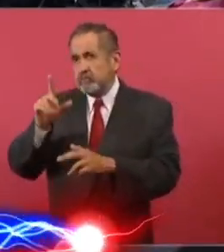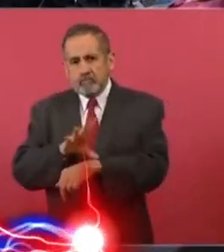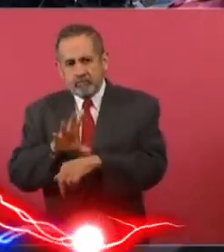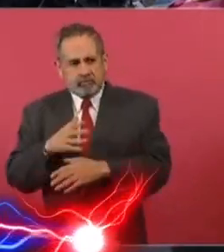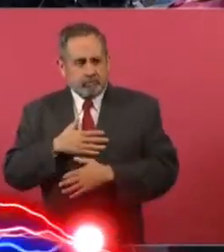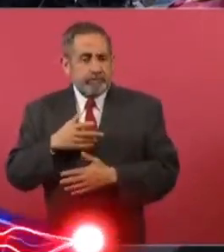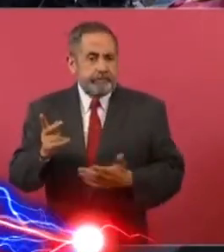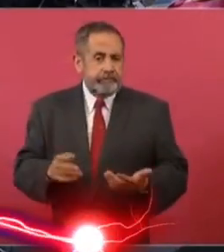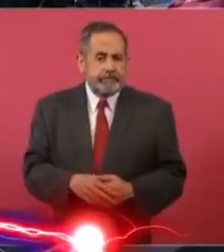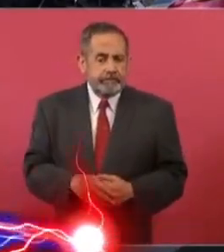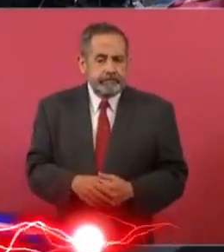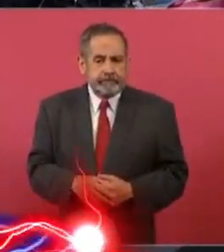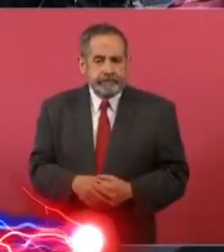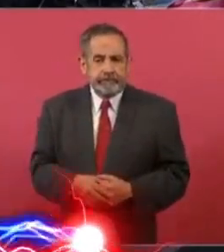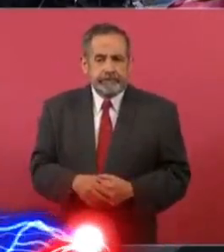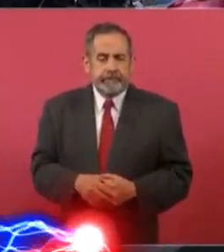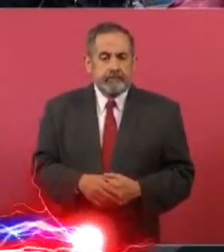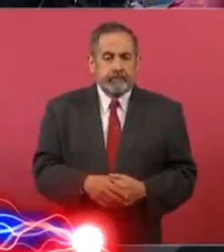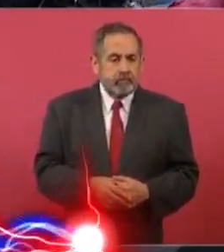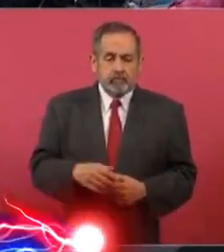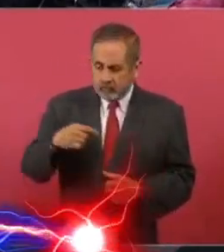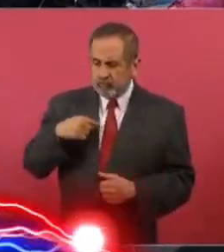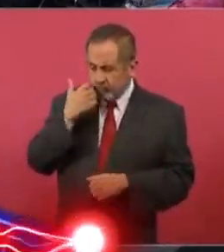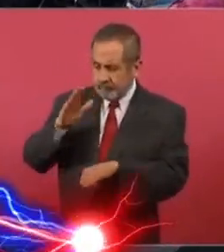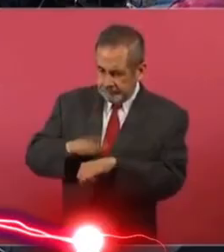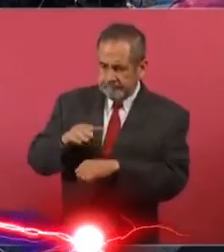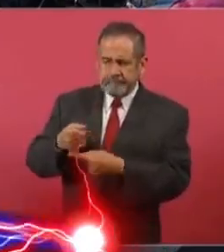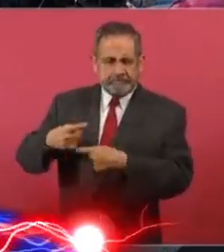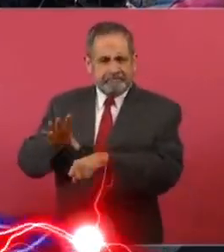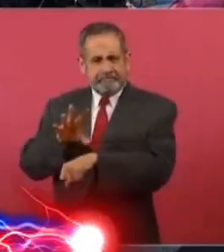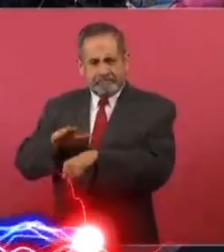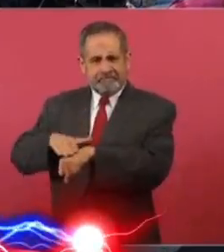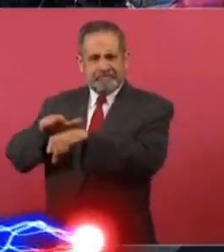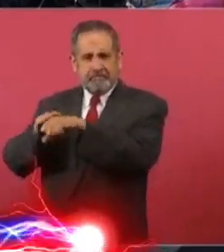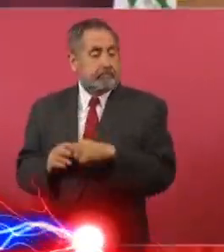Pero no le permitían a la Comisión Federal